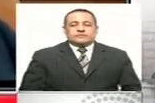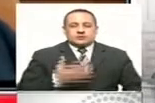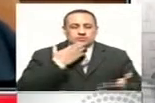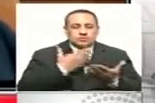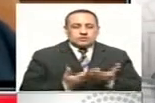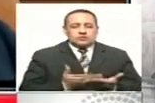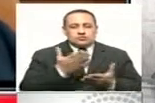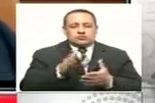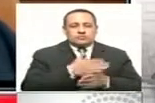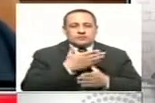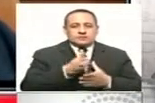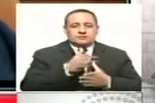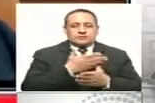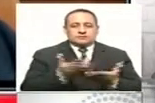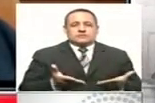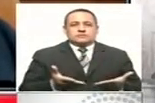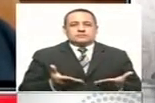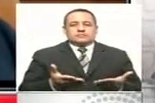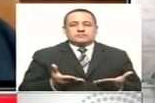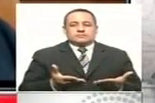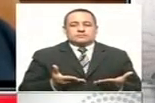agradezco su participación,